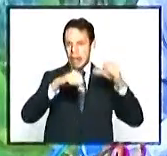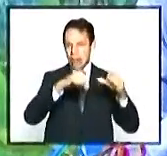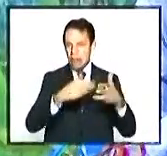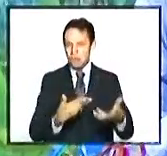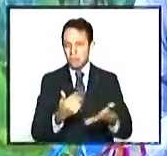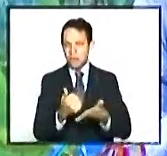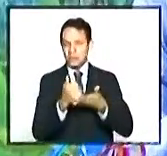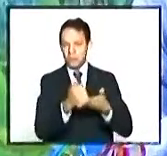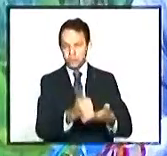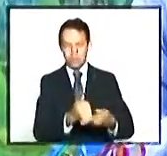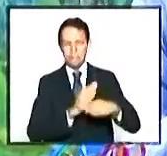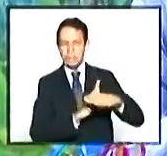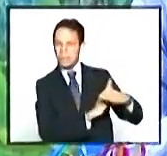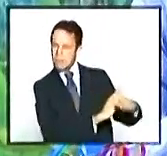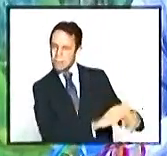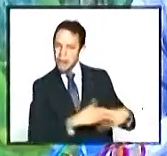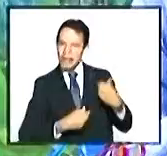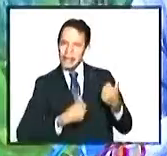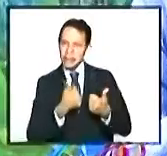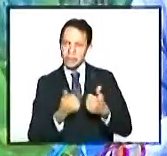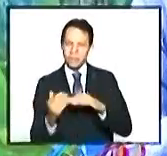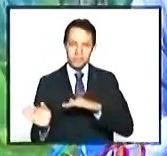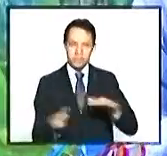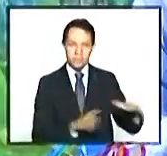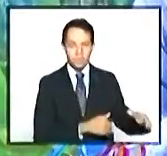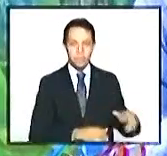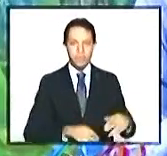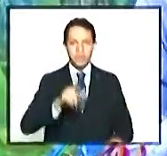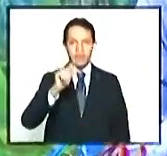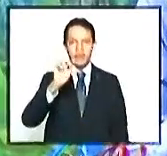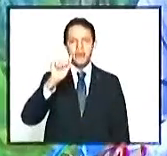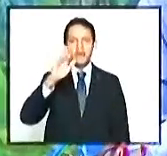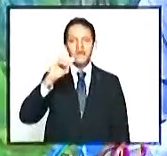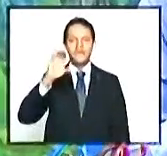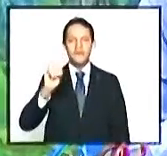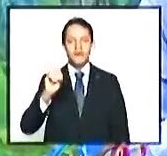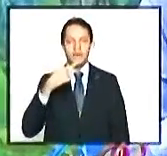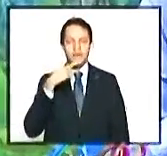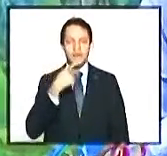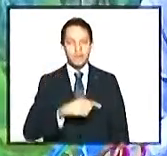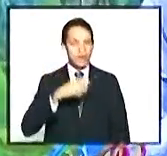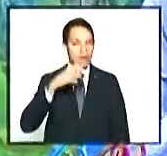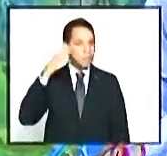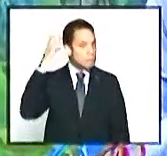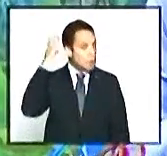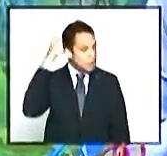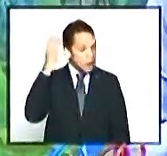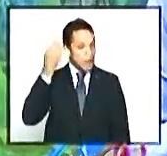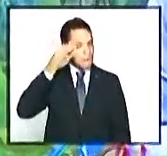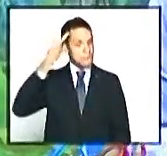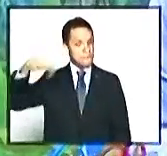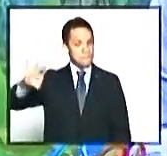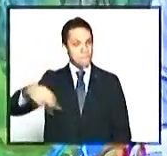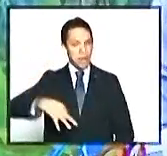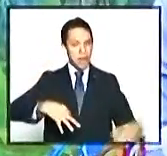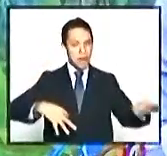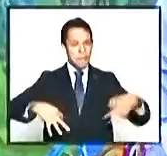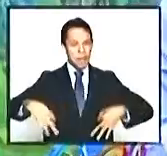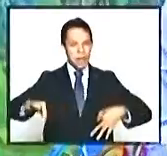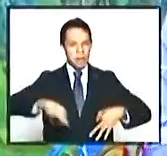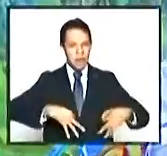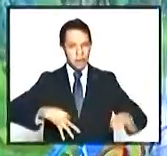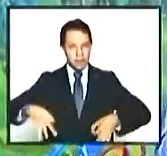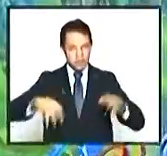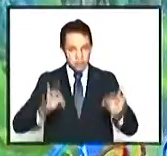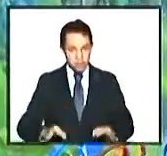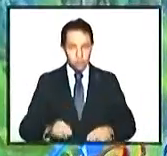doctor Héctor Fabio Chaparro va a estar hablando sobre avances de la terapia neural en el marco de la medicina biológica.